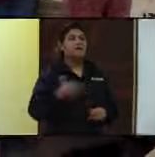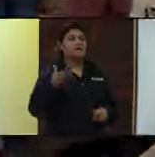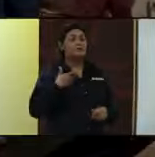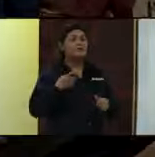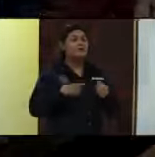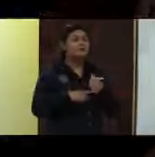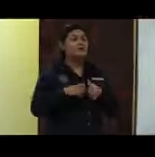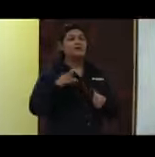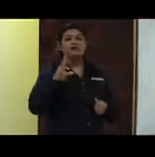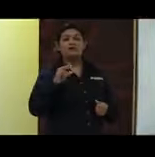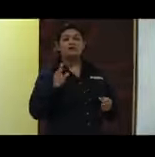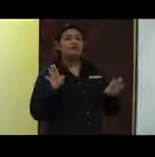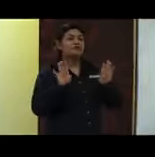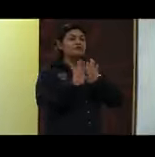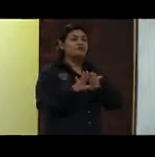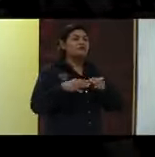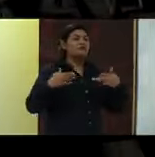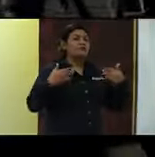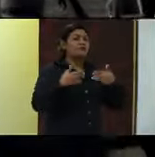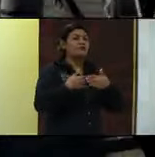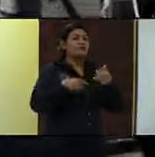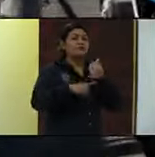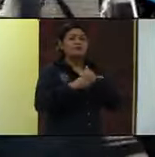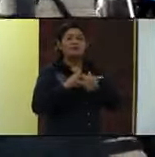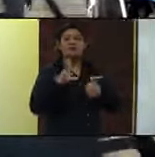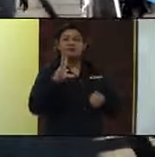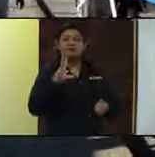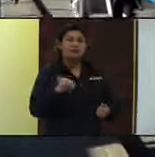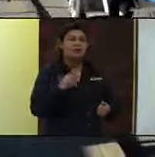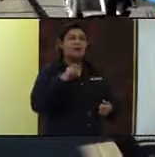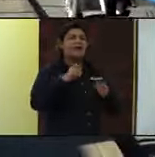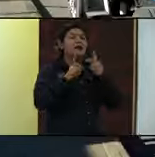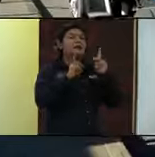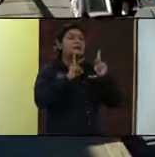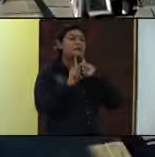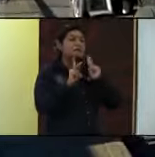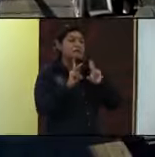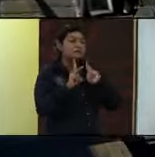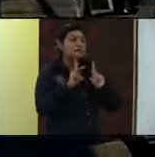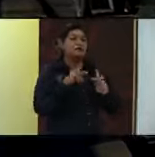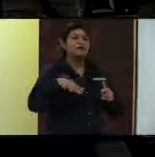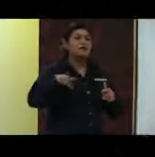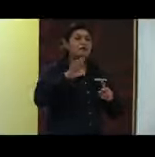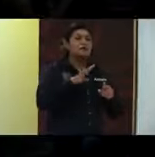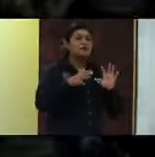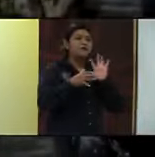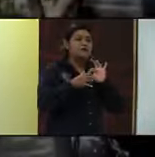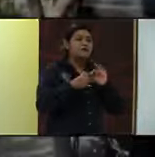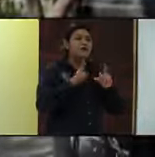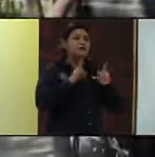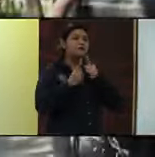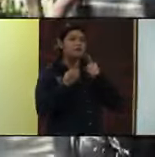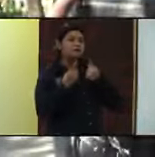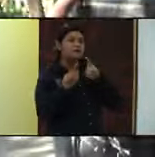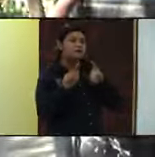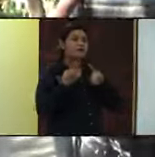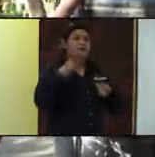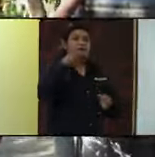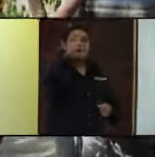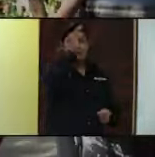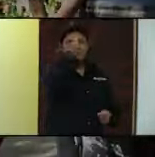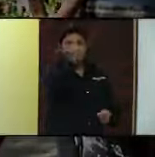problemas no están en los bloqueos. Las soluciones están en el diálogo, en la concertación, en la plática, en los